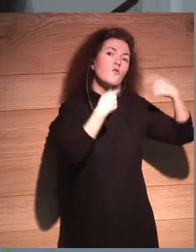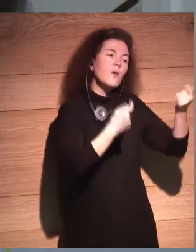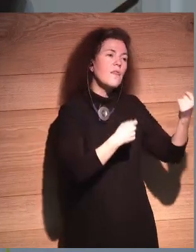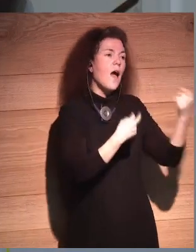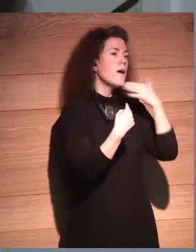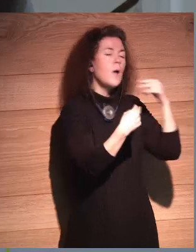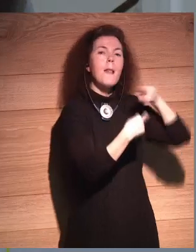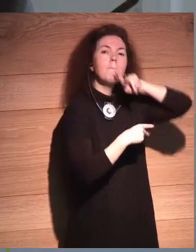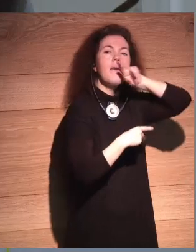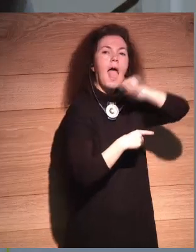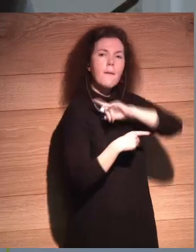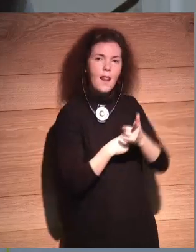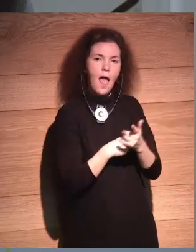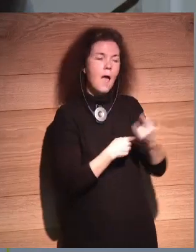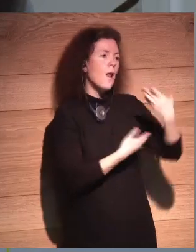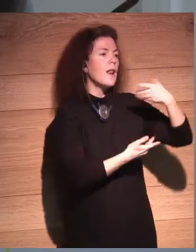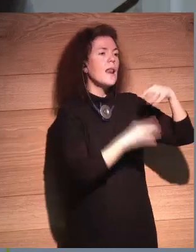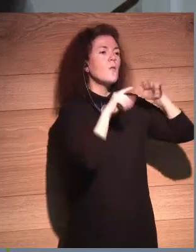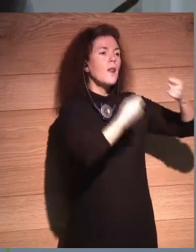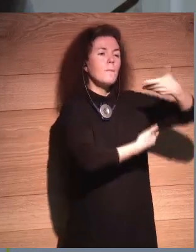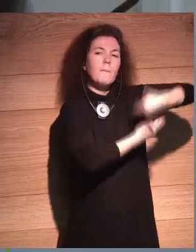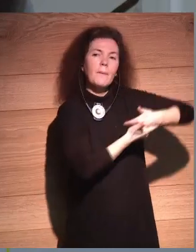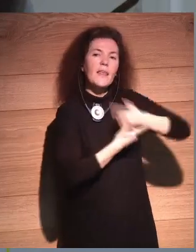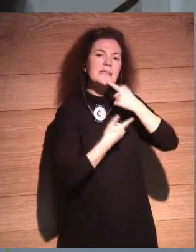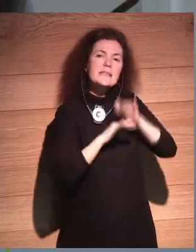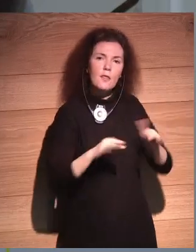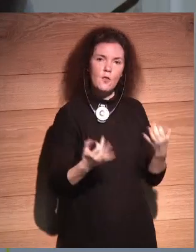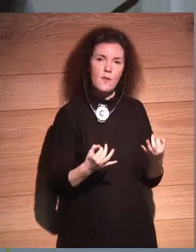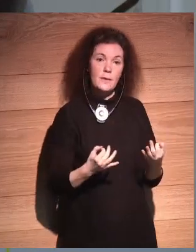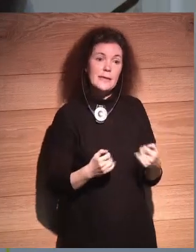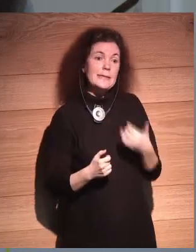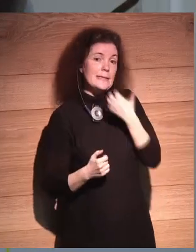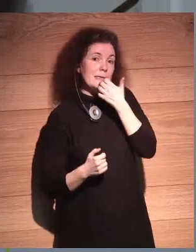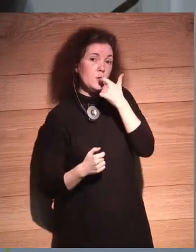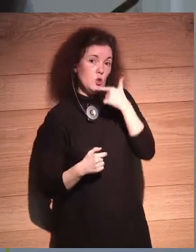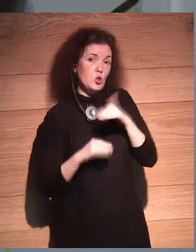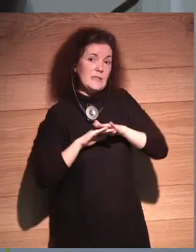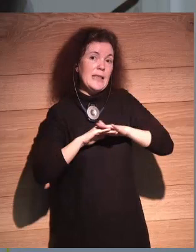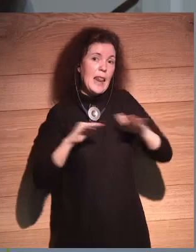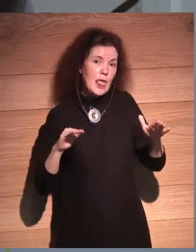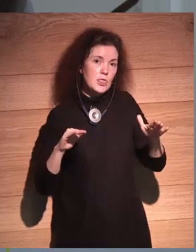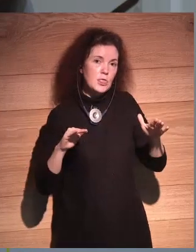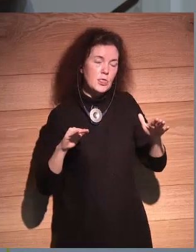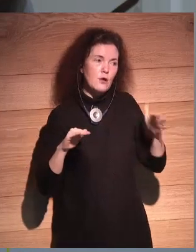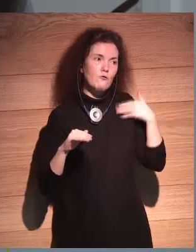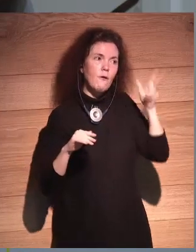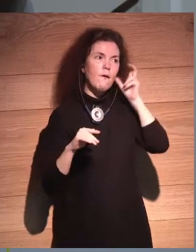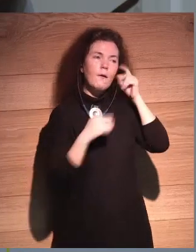hablaba, me decía que guardara silencio. Cuanto más silencio mantenía, más oía